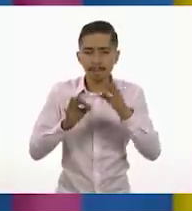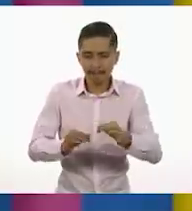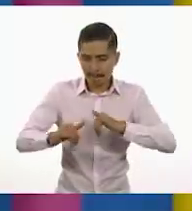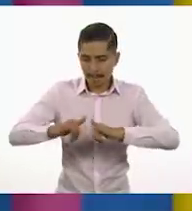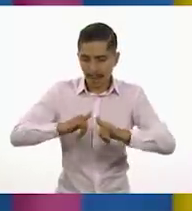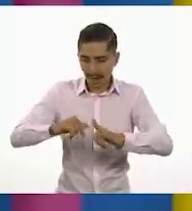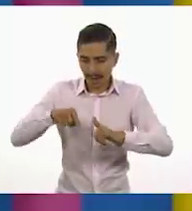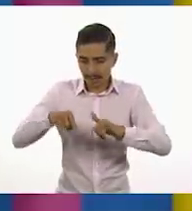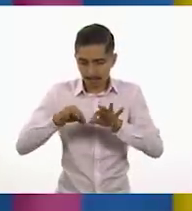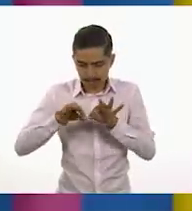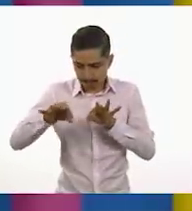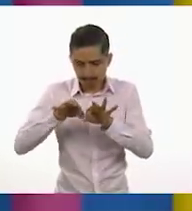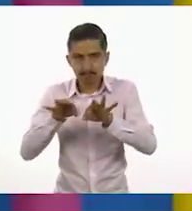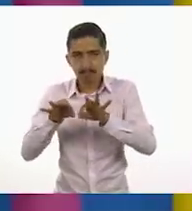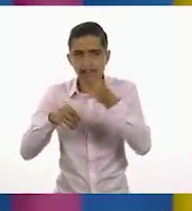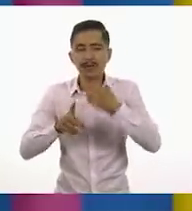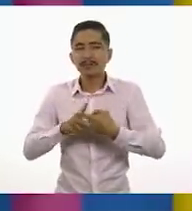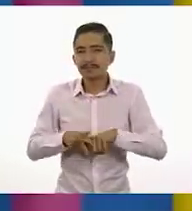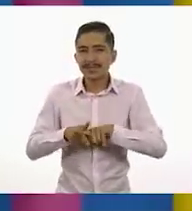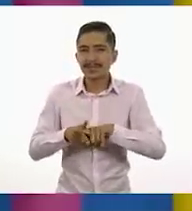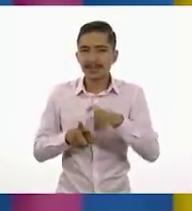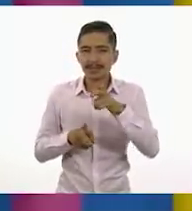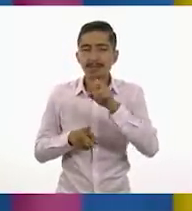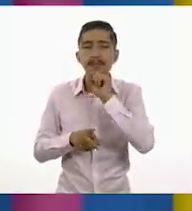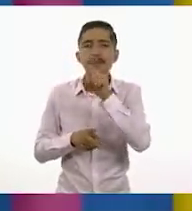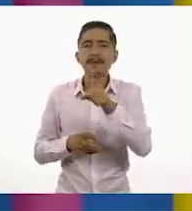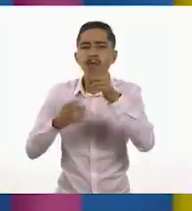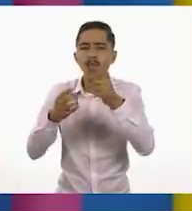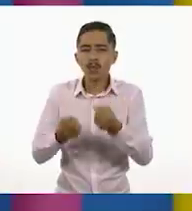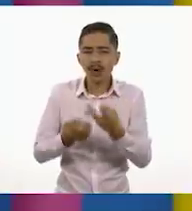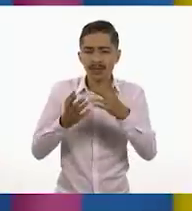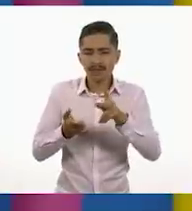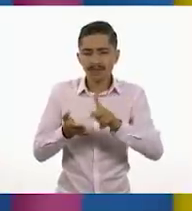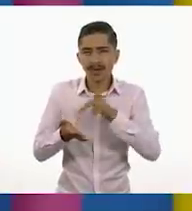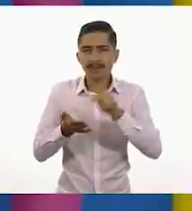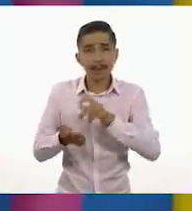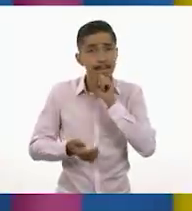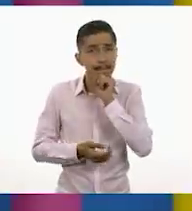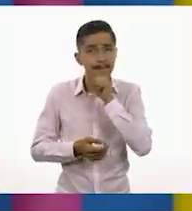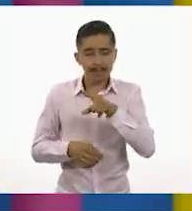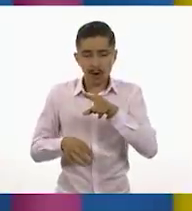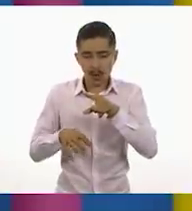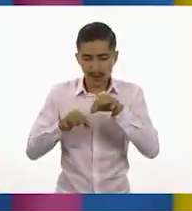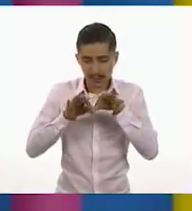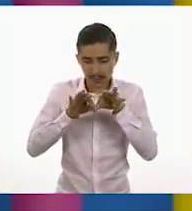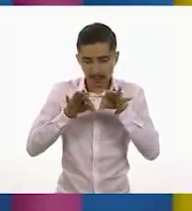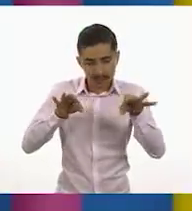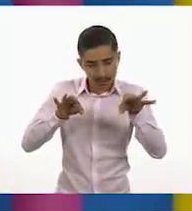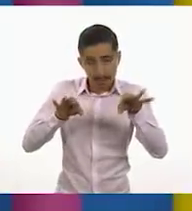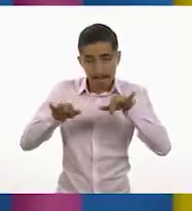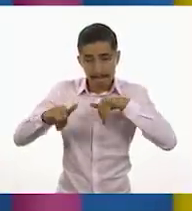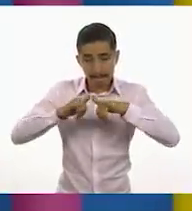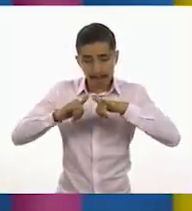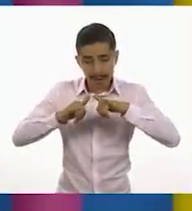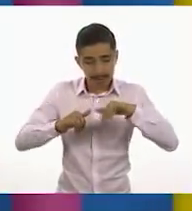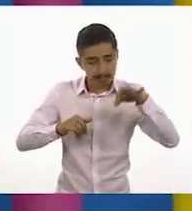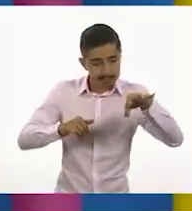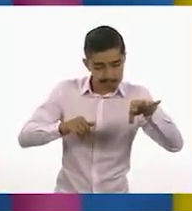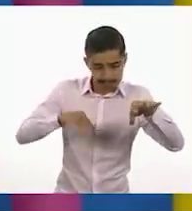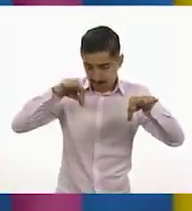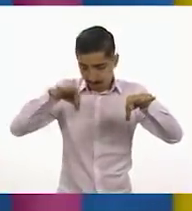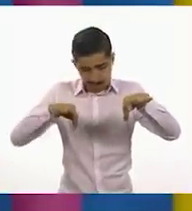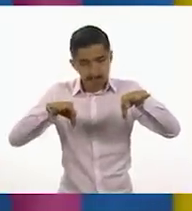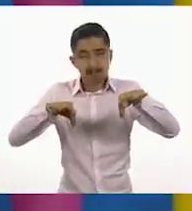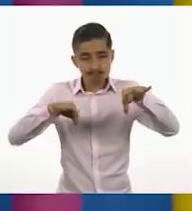para comenzar a medir, y también vimos cuántas veces cabía en la línea que trazamos entre dos puntos del mapa, y a partir de